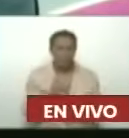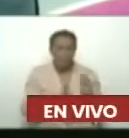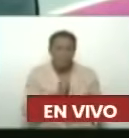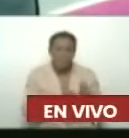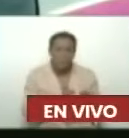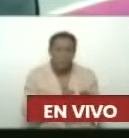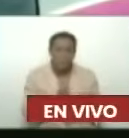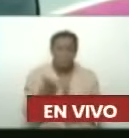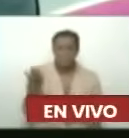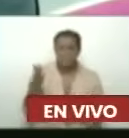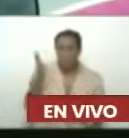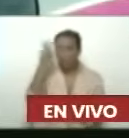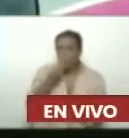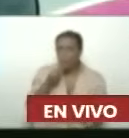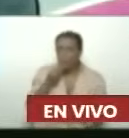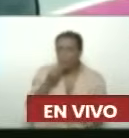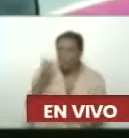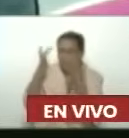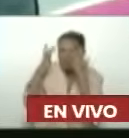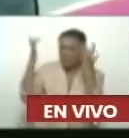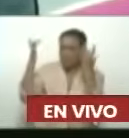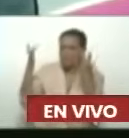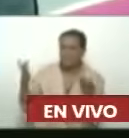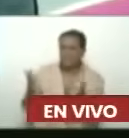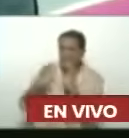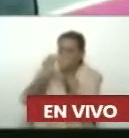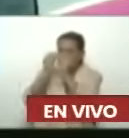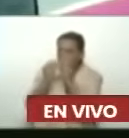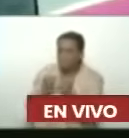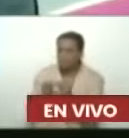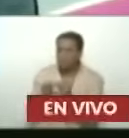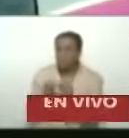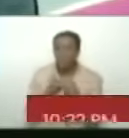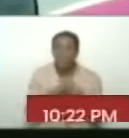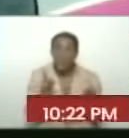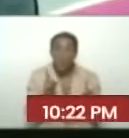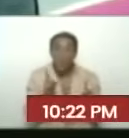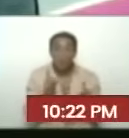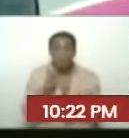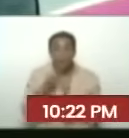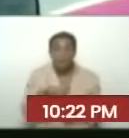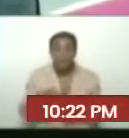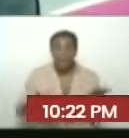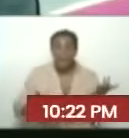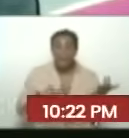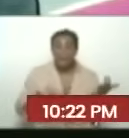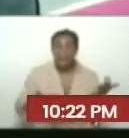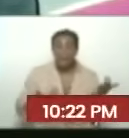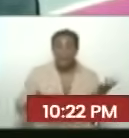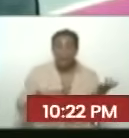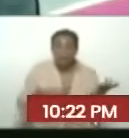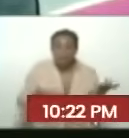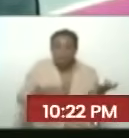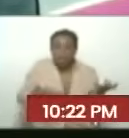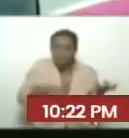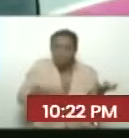todos los instrumentos. ¿Qué otro instrumento te gusta? Toca también la guitarra. La